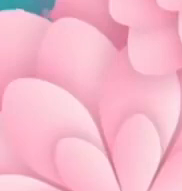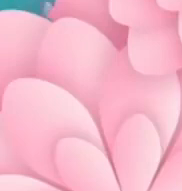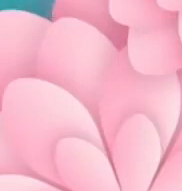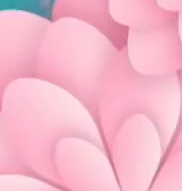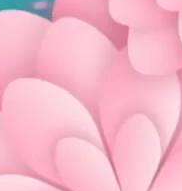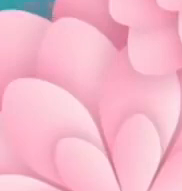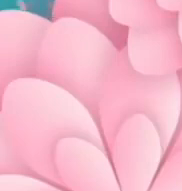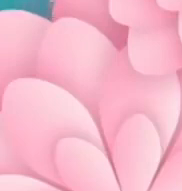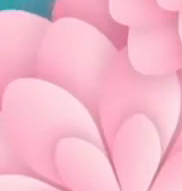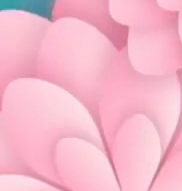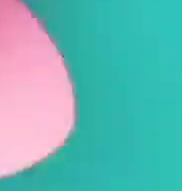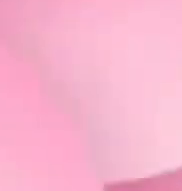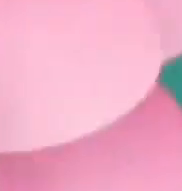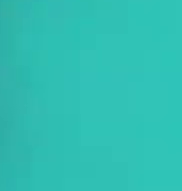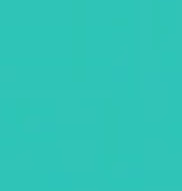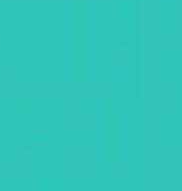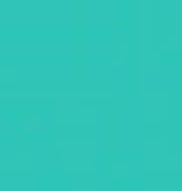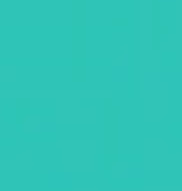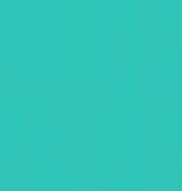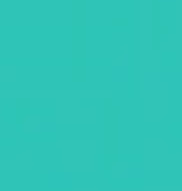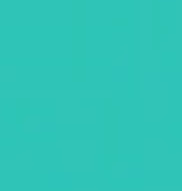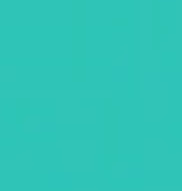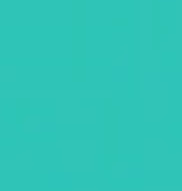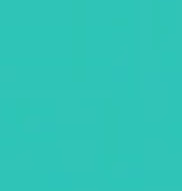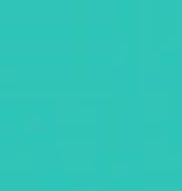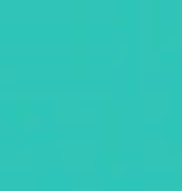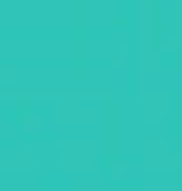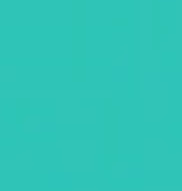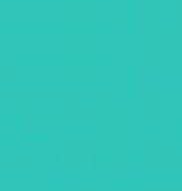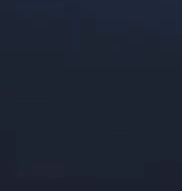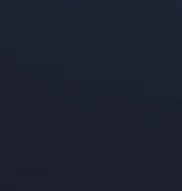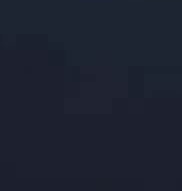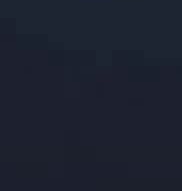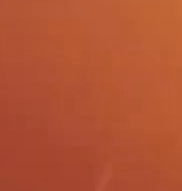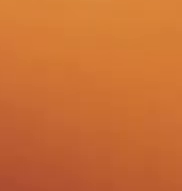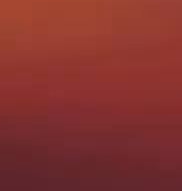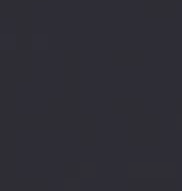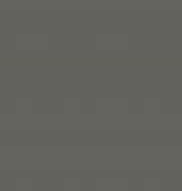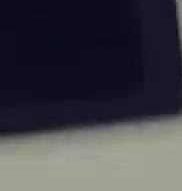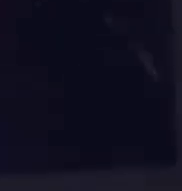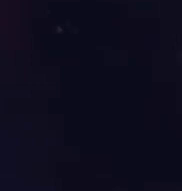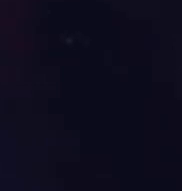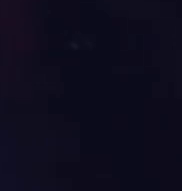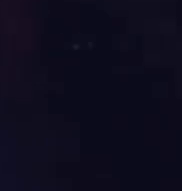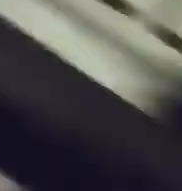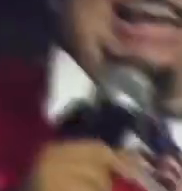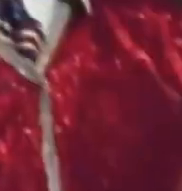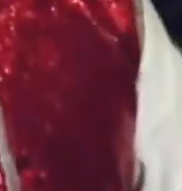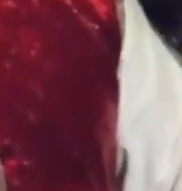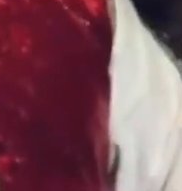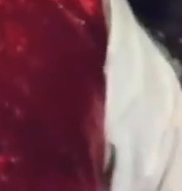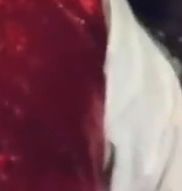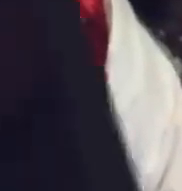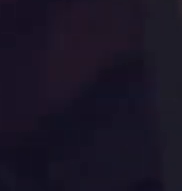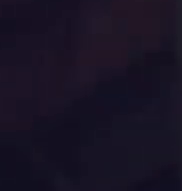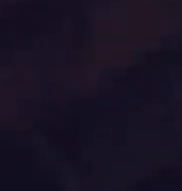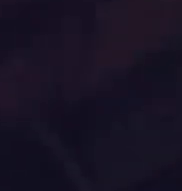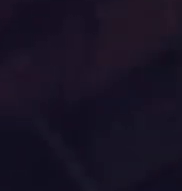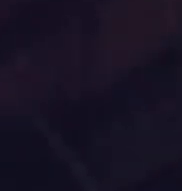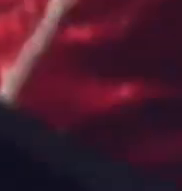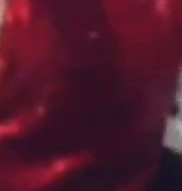sorpresas que tenemos para ti. Este domingo 10 de mayo... Totalmente en vivo, la comedia